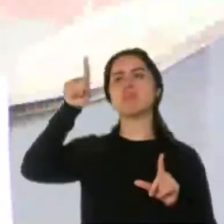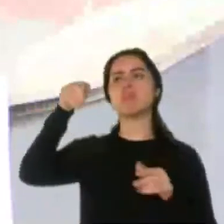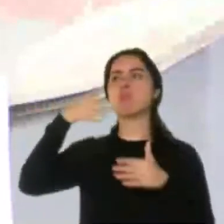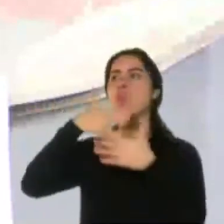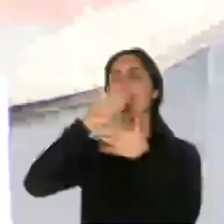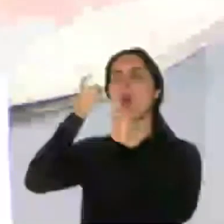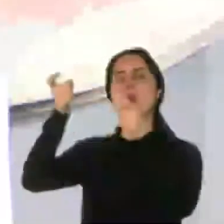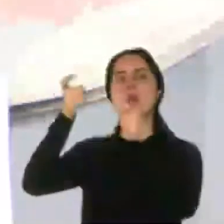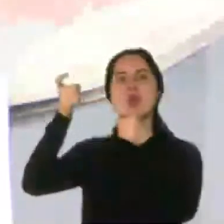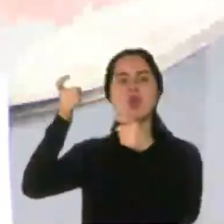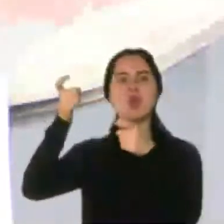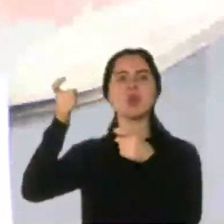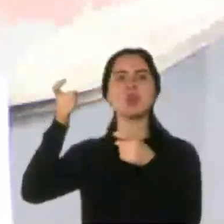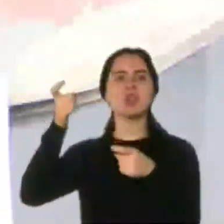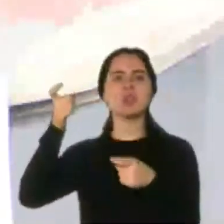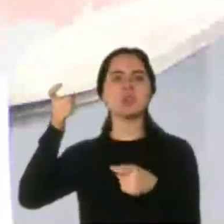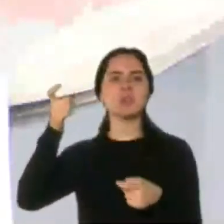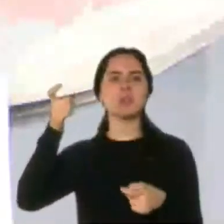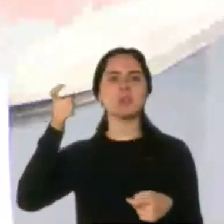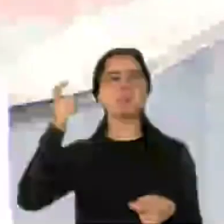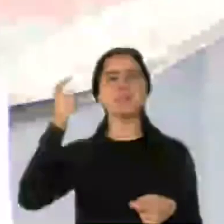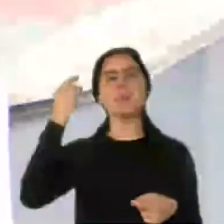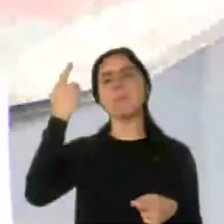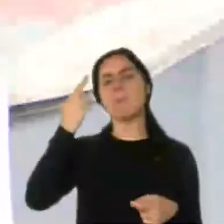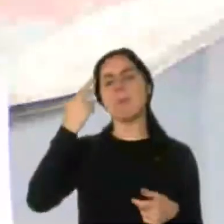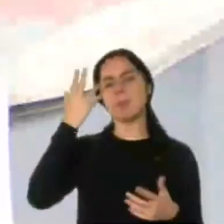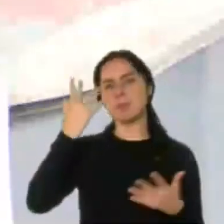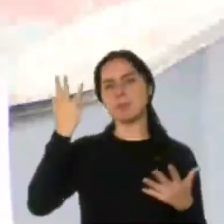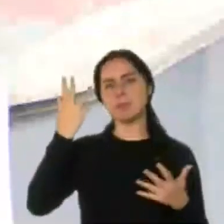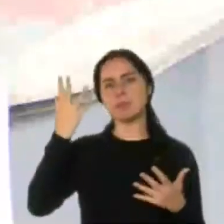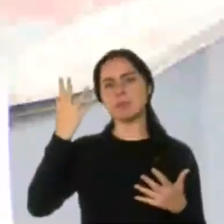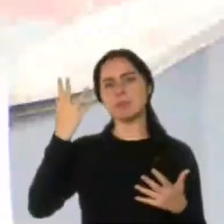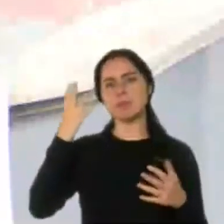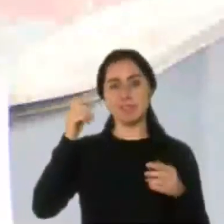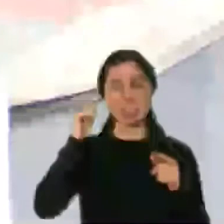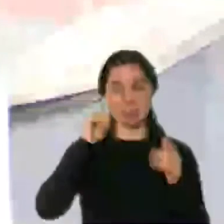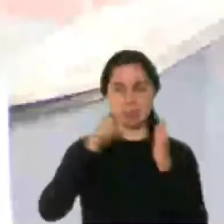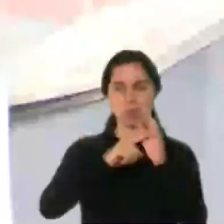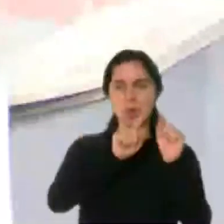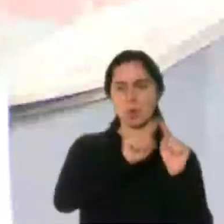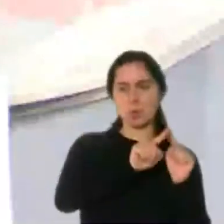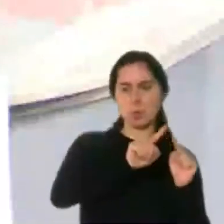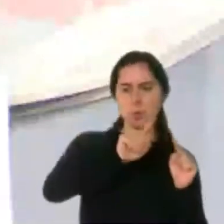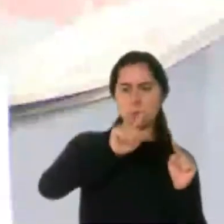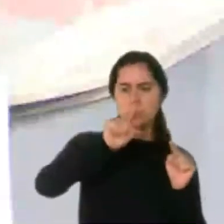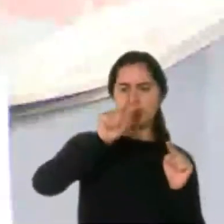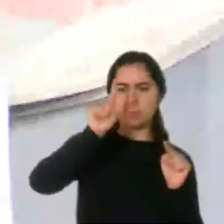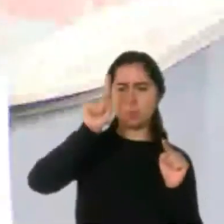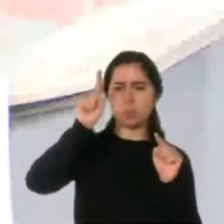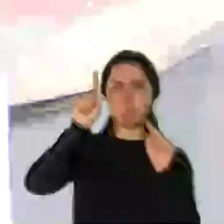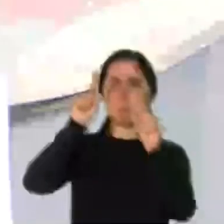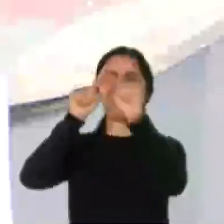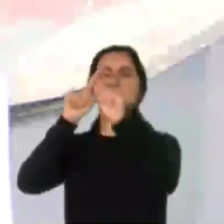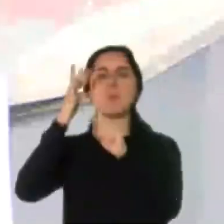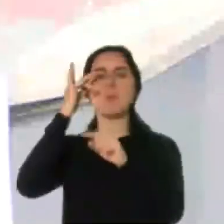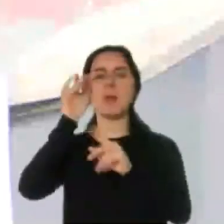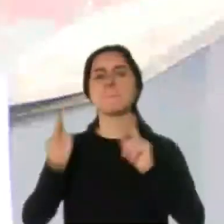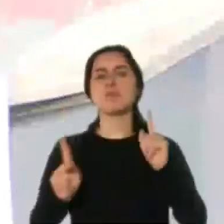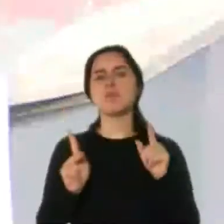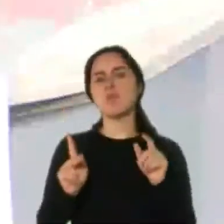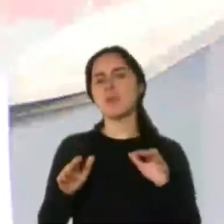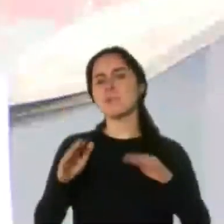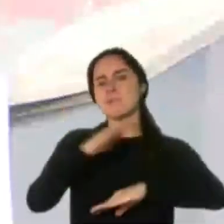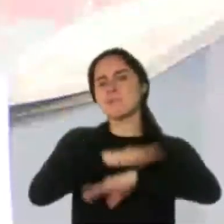aún con las, pues obviamente como una acción de un punto pico a raíz del comportamiento ciudadano. En términos